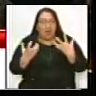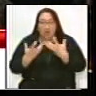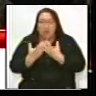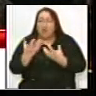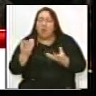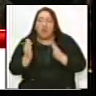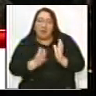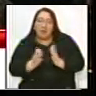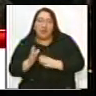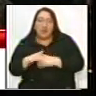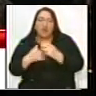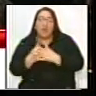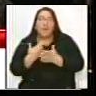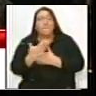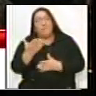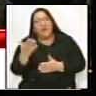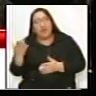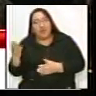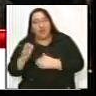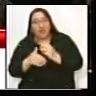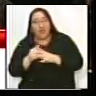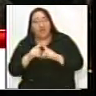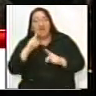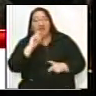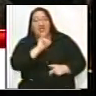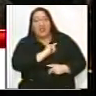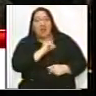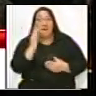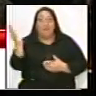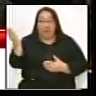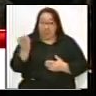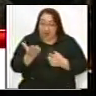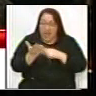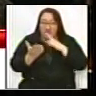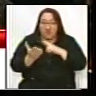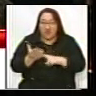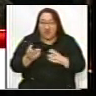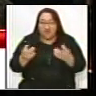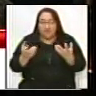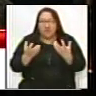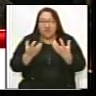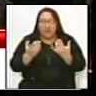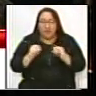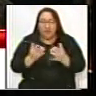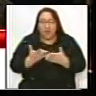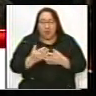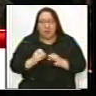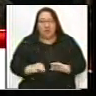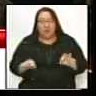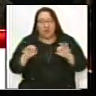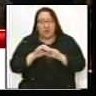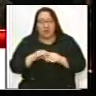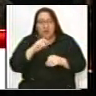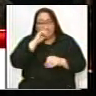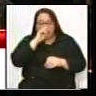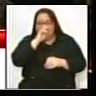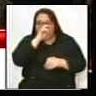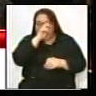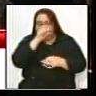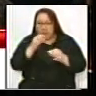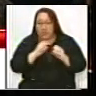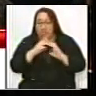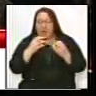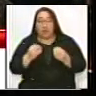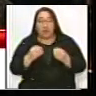cómo plantear los pedidos para que nos lleguen respuestas con información importante y precisa,